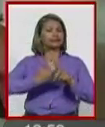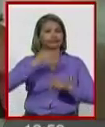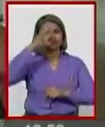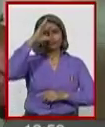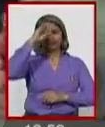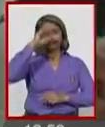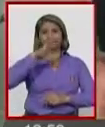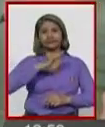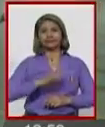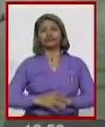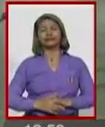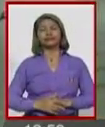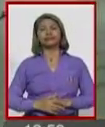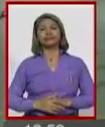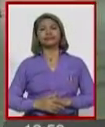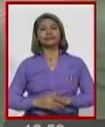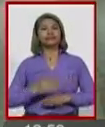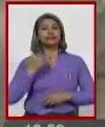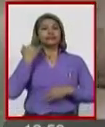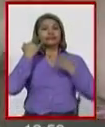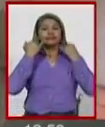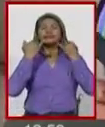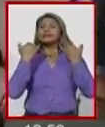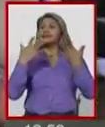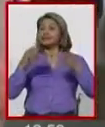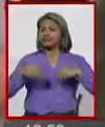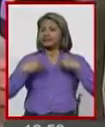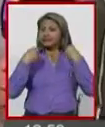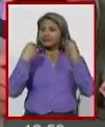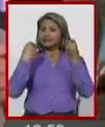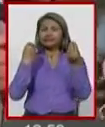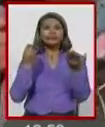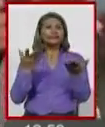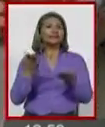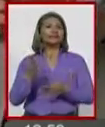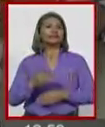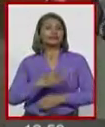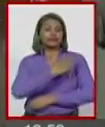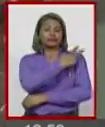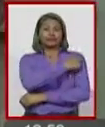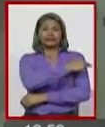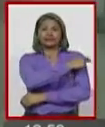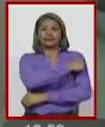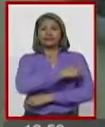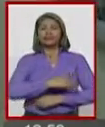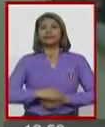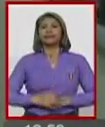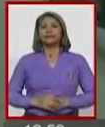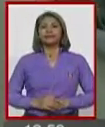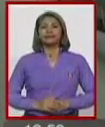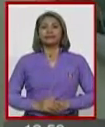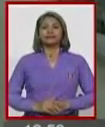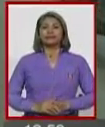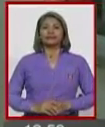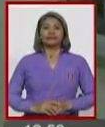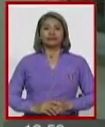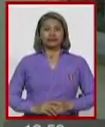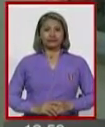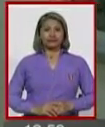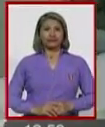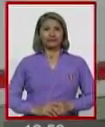masculino. Esta es la información que se le puede brindar de acá, de lo que es el Centro de Salud Bajío del